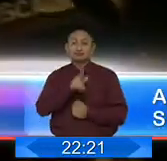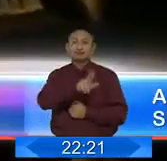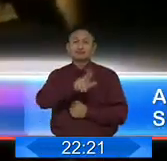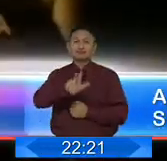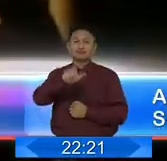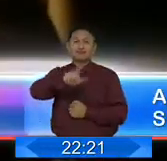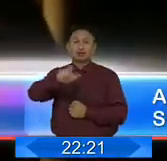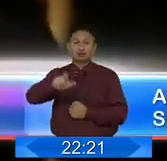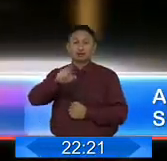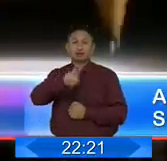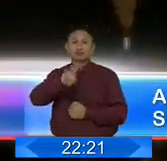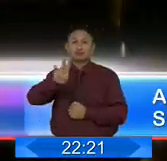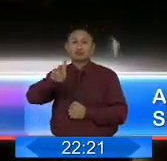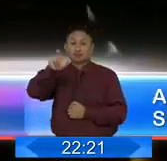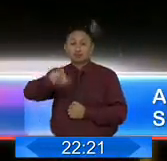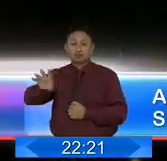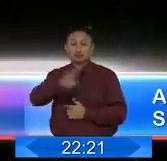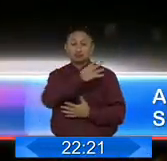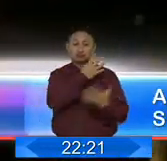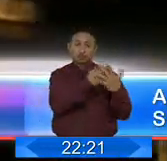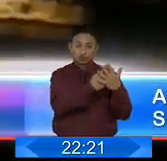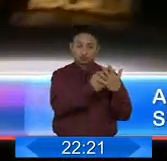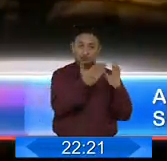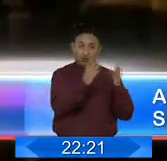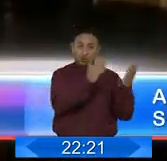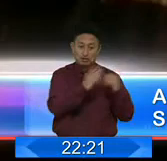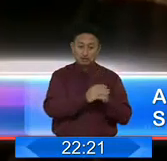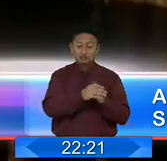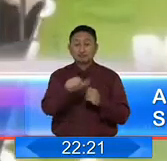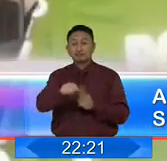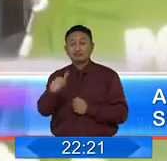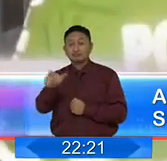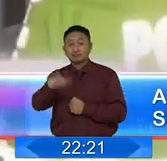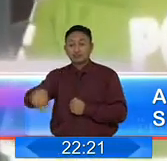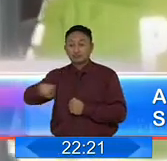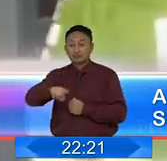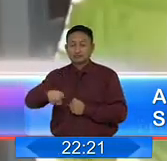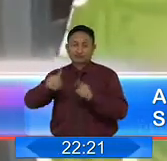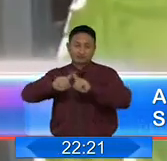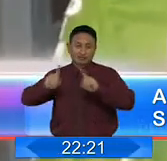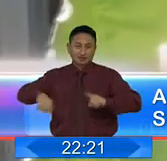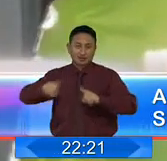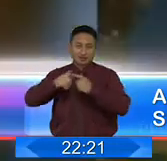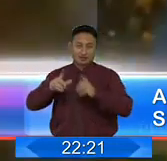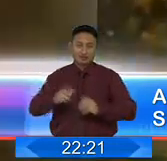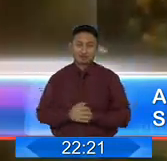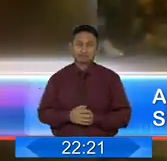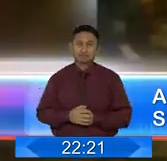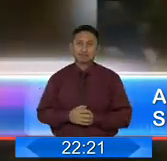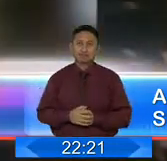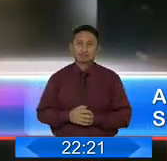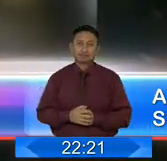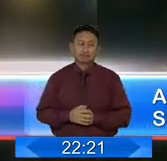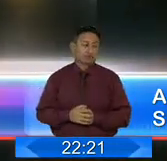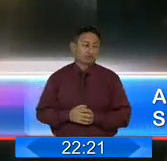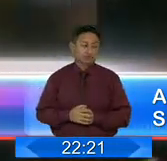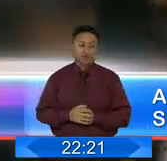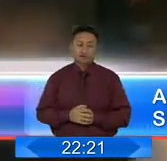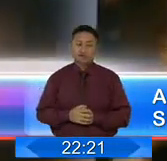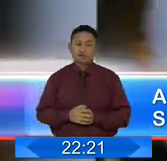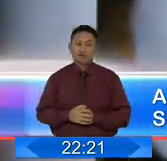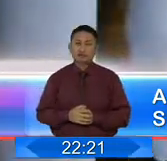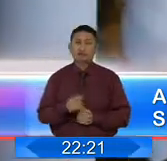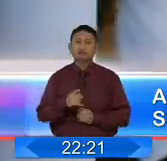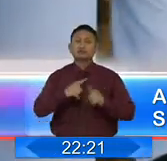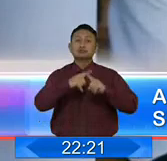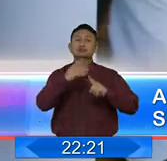implicados, 27 con prisión preventiva y los demás, medidas sustitutivas. El expresidente del Consejo